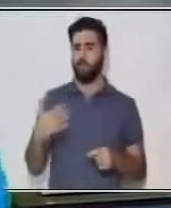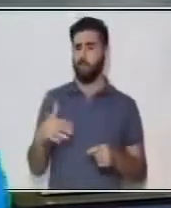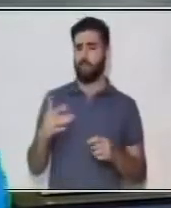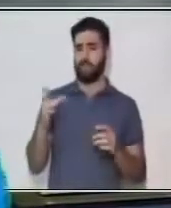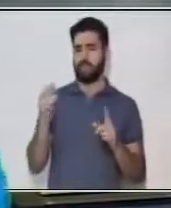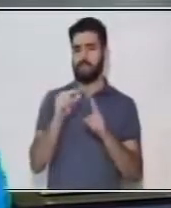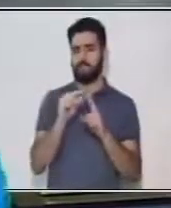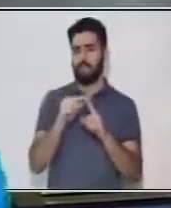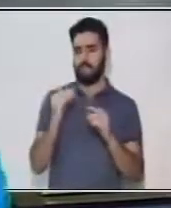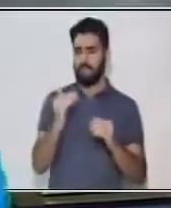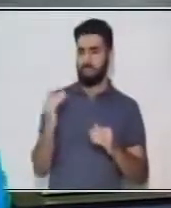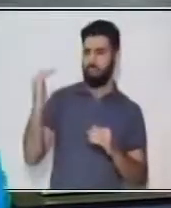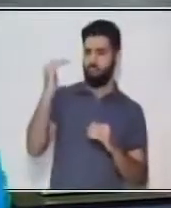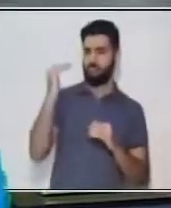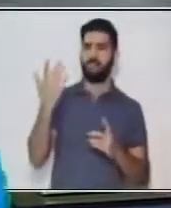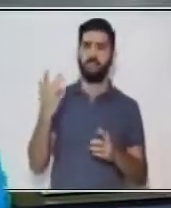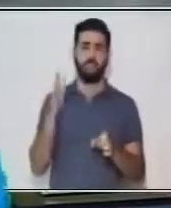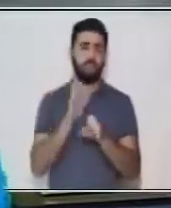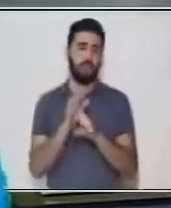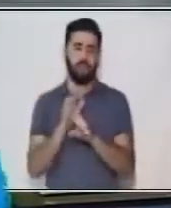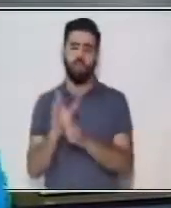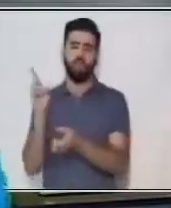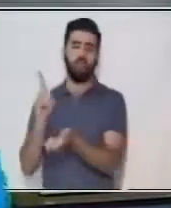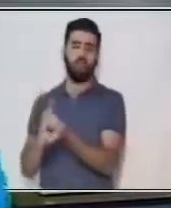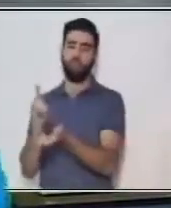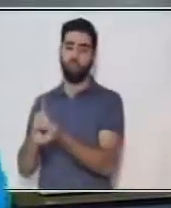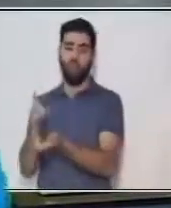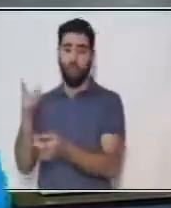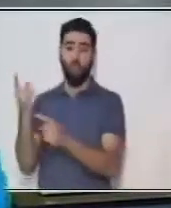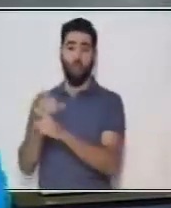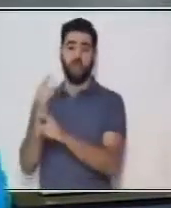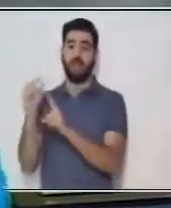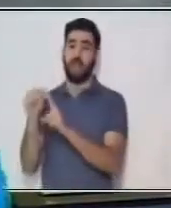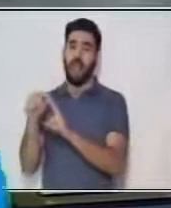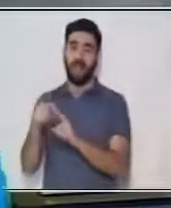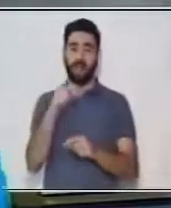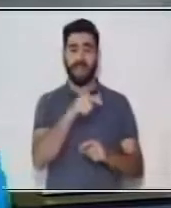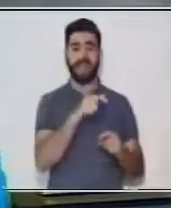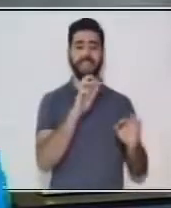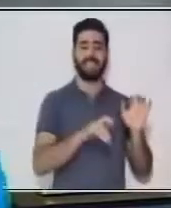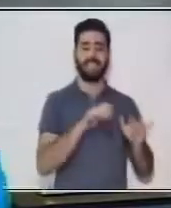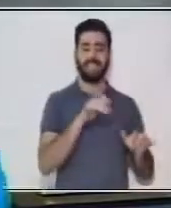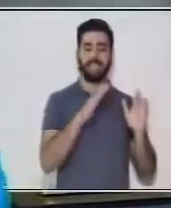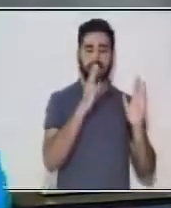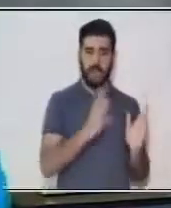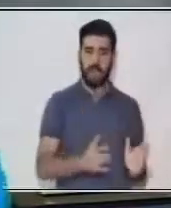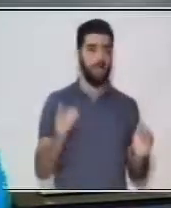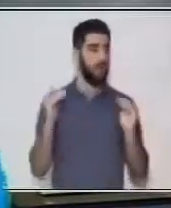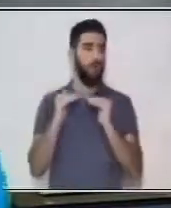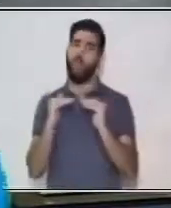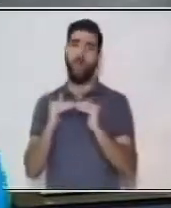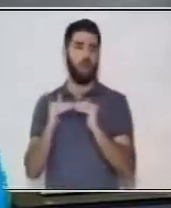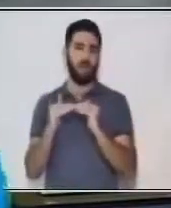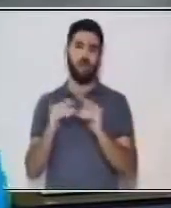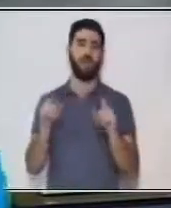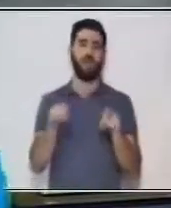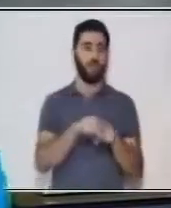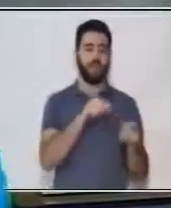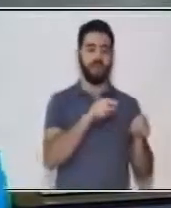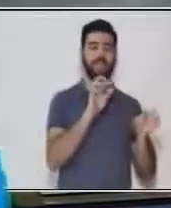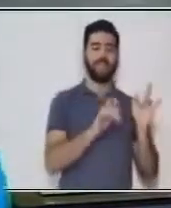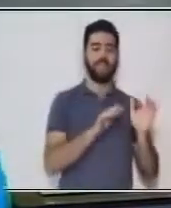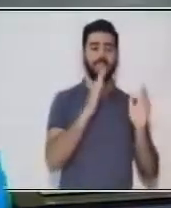un médico no utiliza los mismos términos que una secretaria, y una secretaria no utiliza los mismos